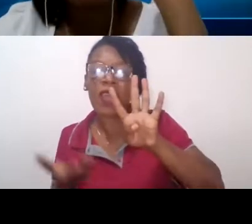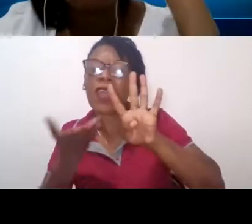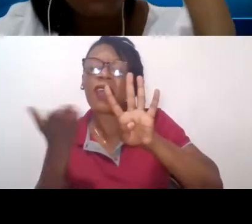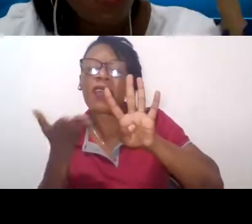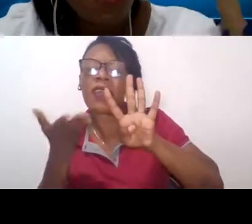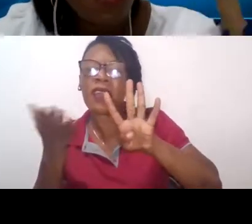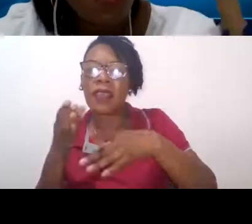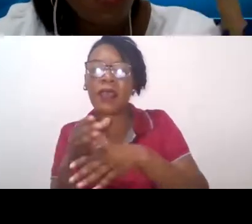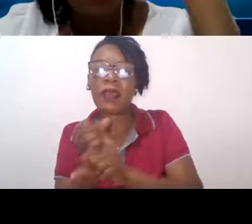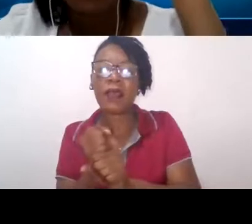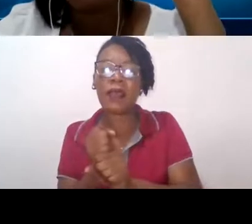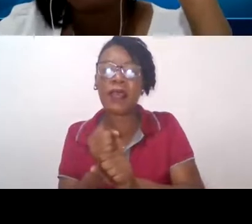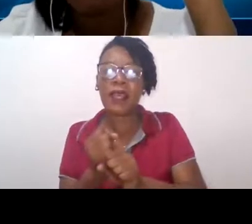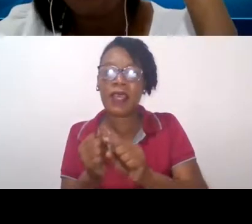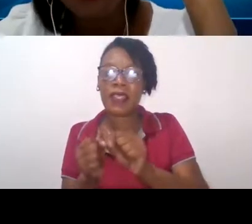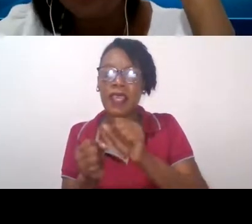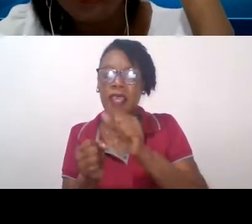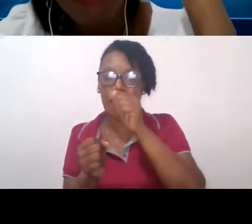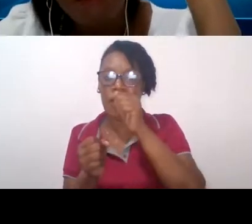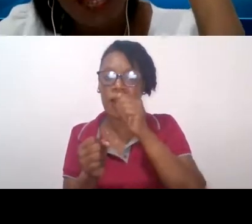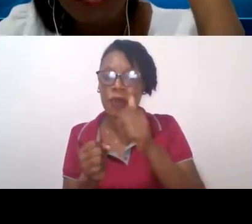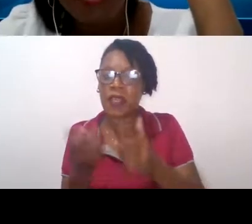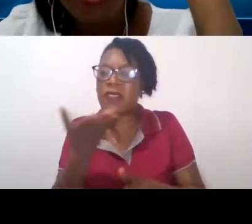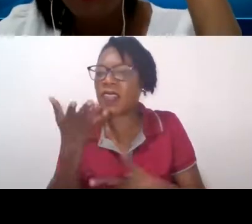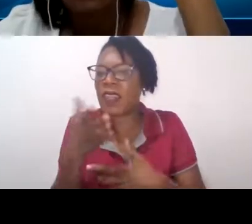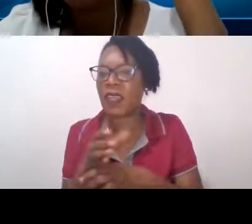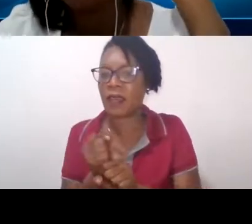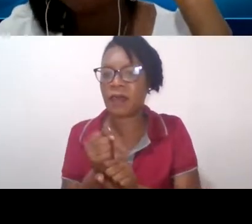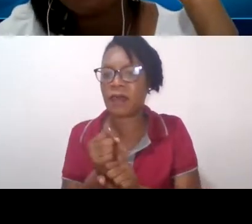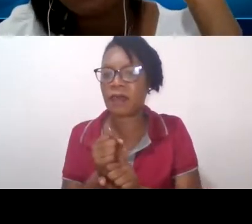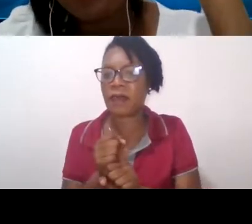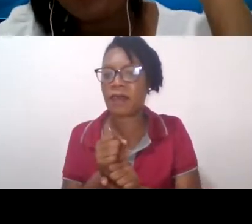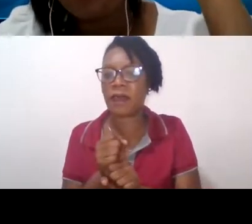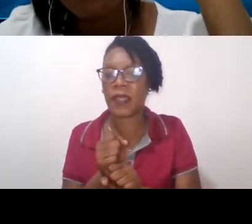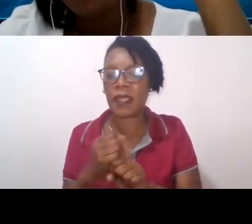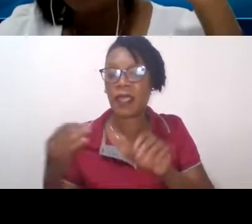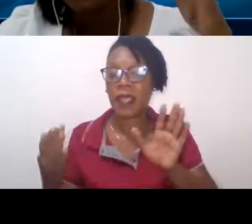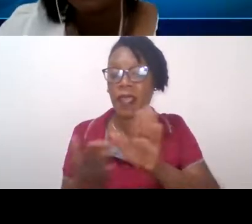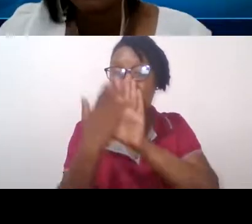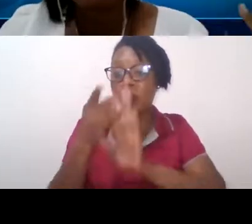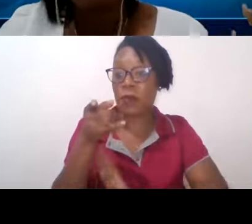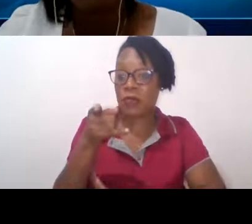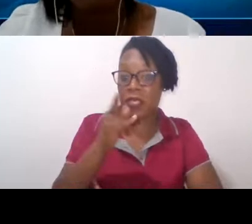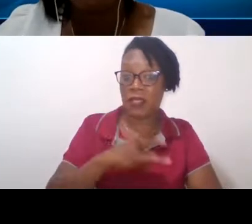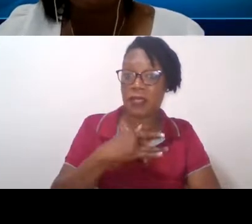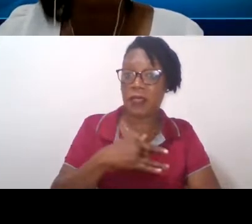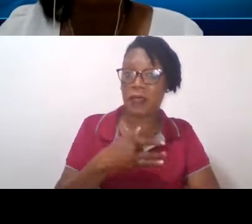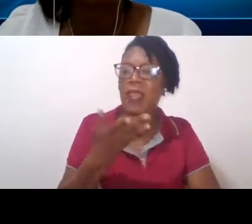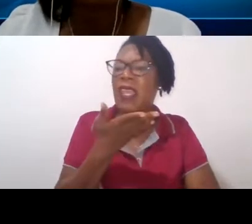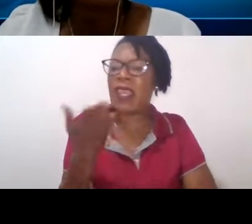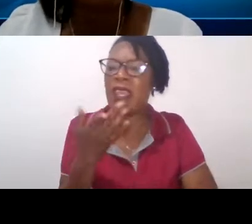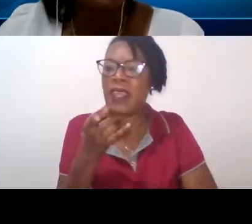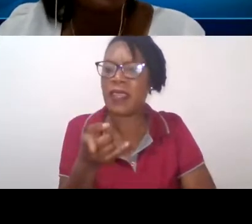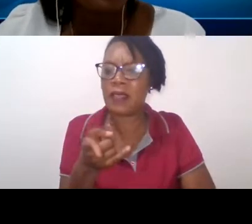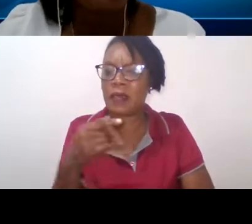ante lo que pasó, ante lo que usted piensa, ante lo que usted sintió, ¿qué es lo que usted